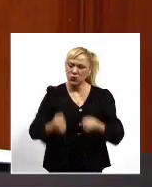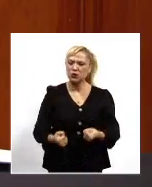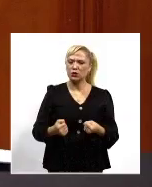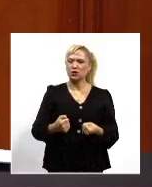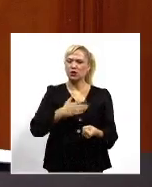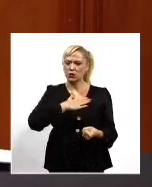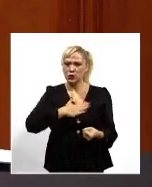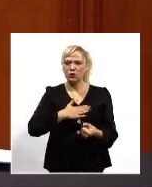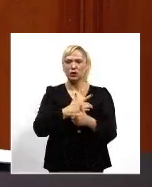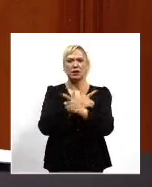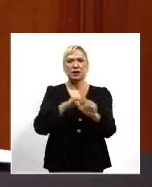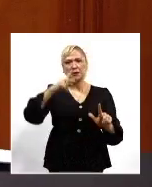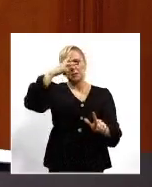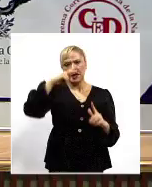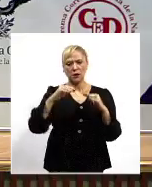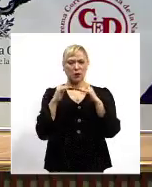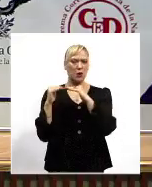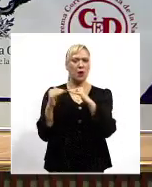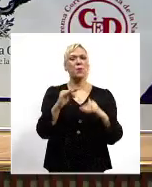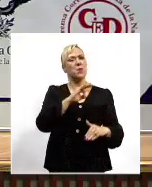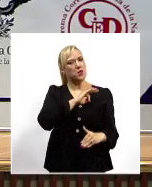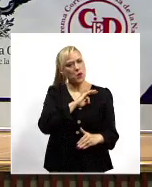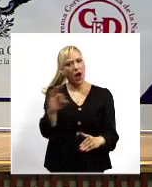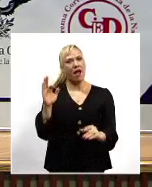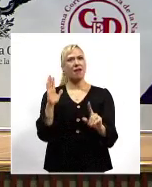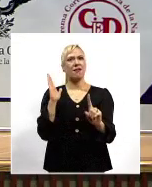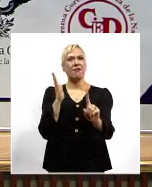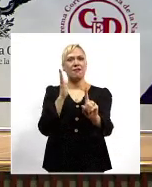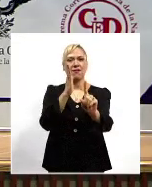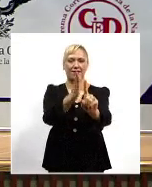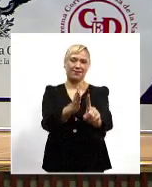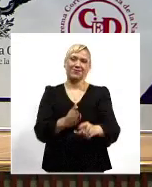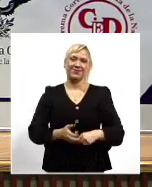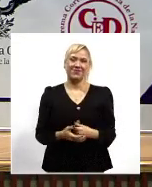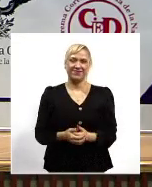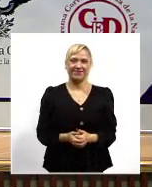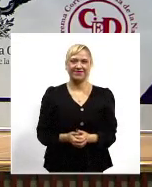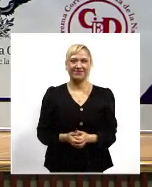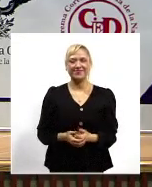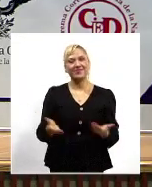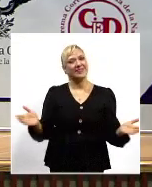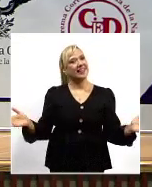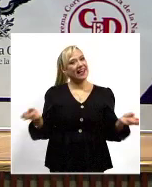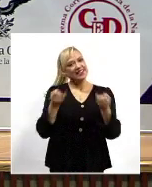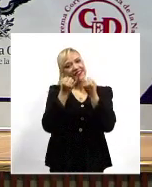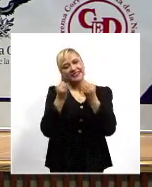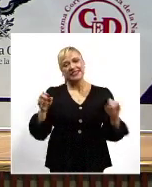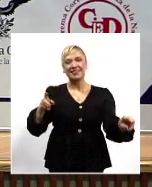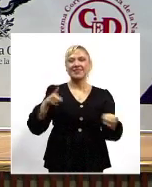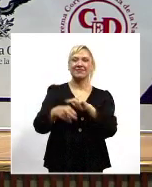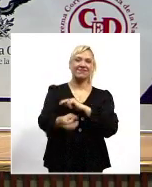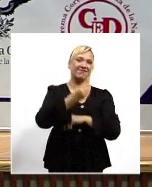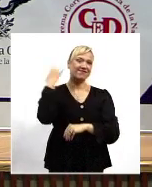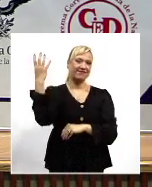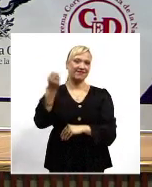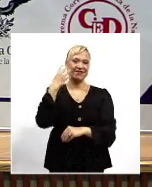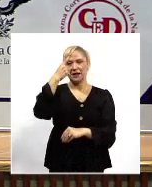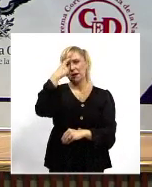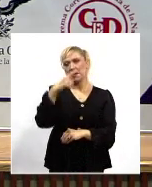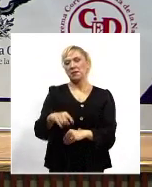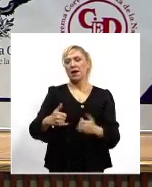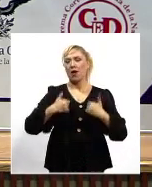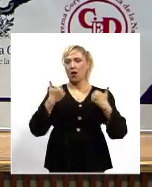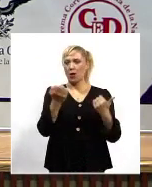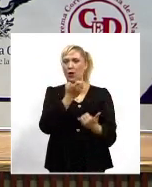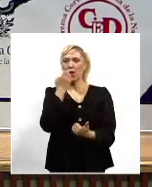justo y más igualitario. En la inauguración del ciclo de conferencias 2023 del Colegio de Jóvenes Estudiantes